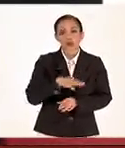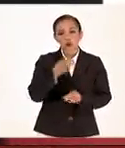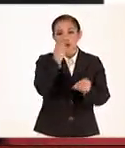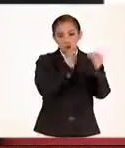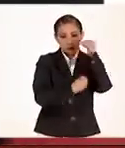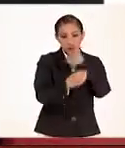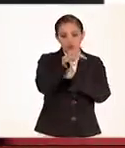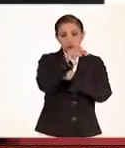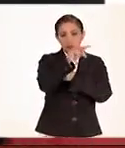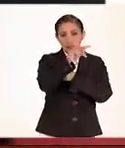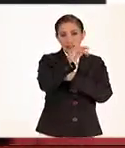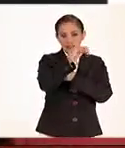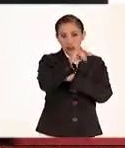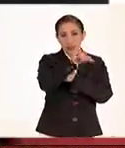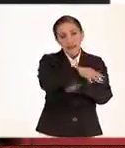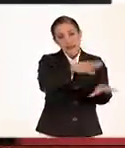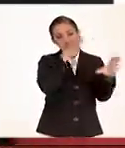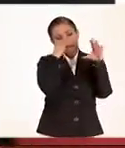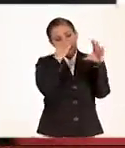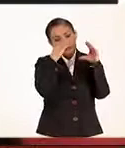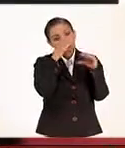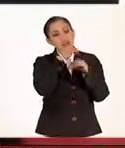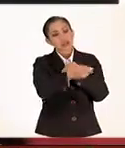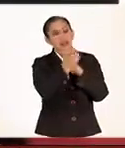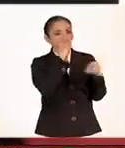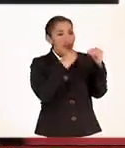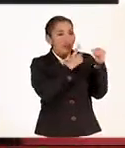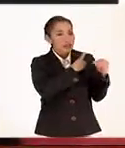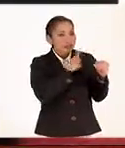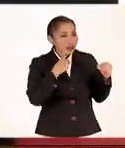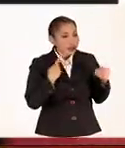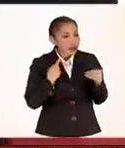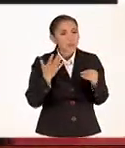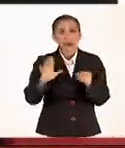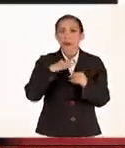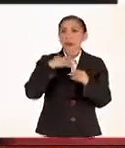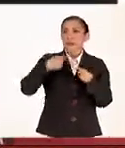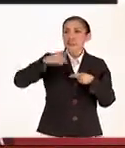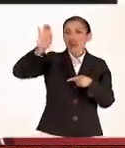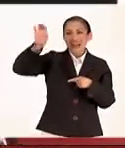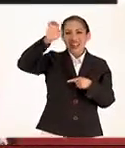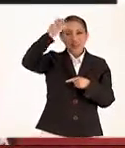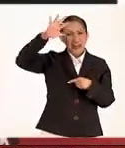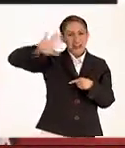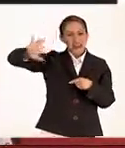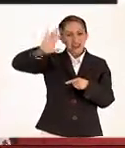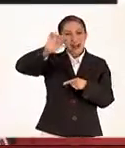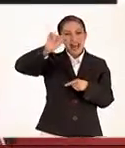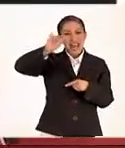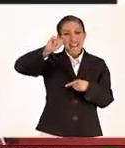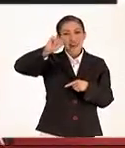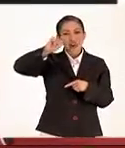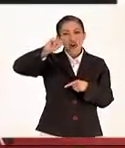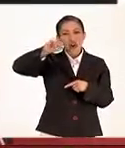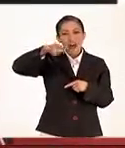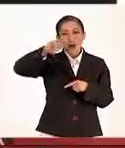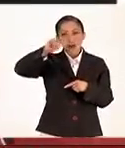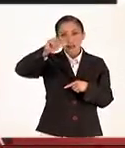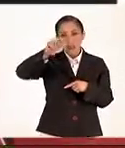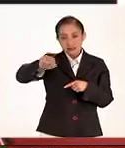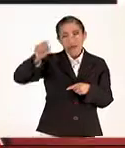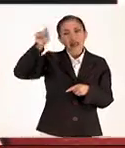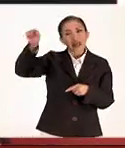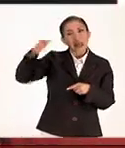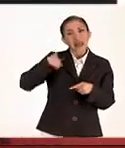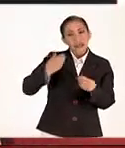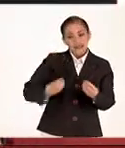nutrición ahí nos enseñaron pues la nutrición que deben llevar los astronautas en el espacio obviamente y la dieta que